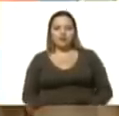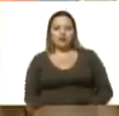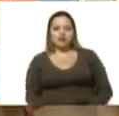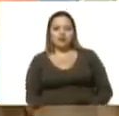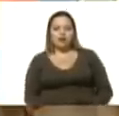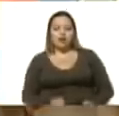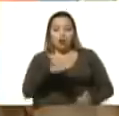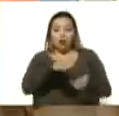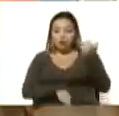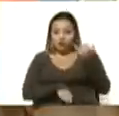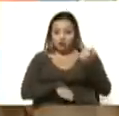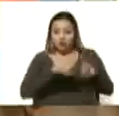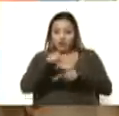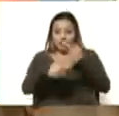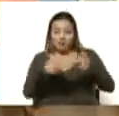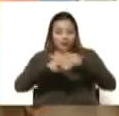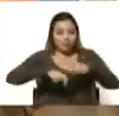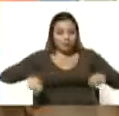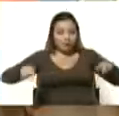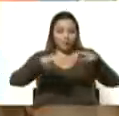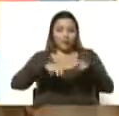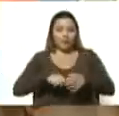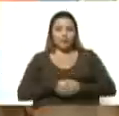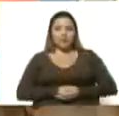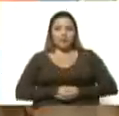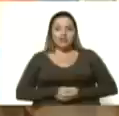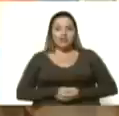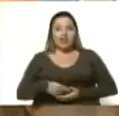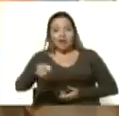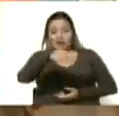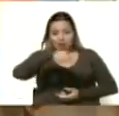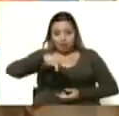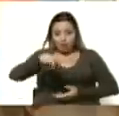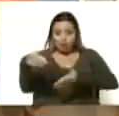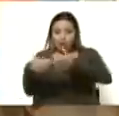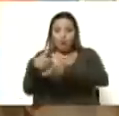esa primera fase de investigación, ellos comenzaron a decir,